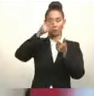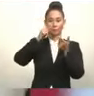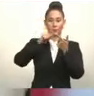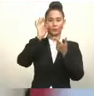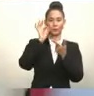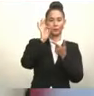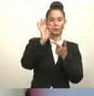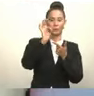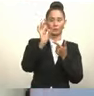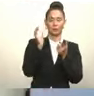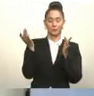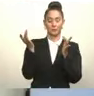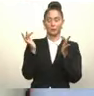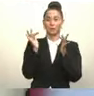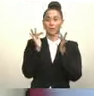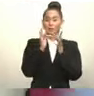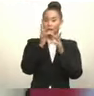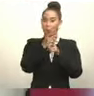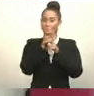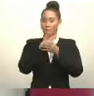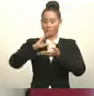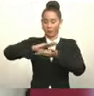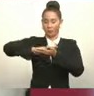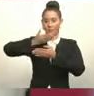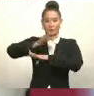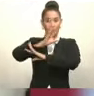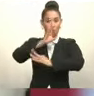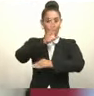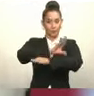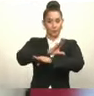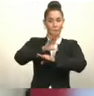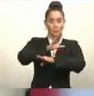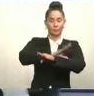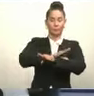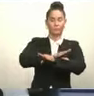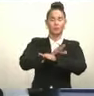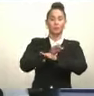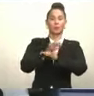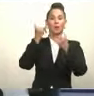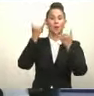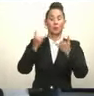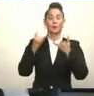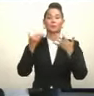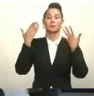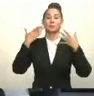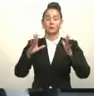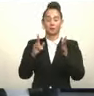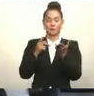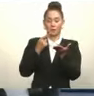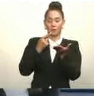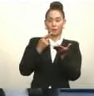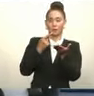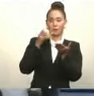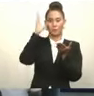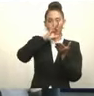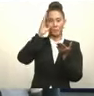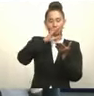de dispositivos tecnológicos a nuestros estudiantes, ya se está lanzando en el día de hoy el proceso de